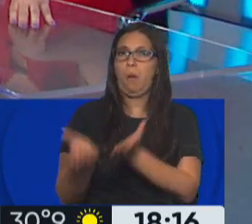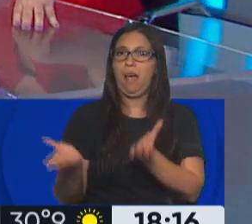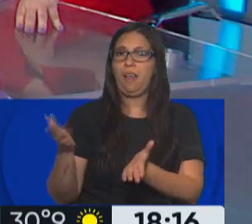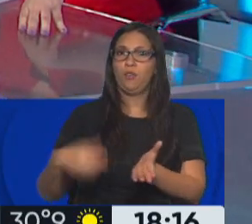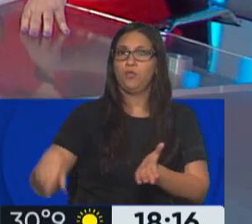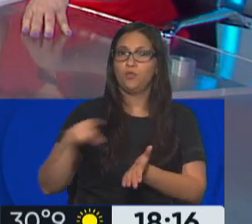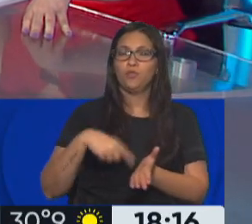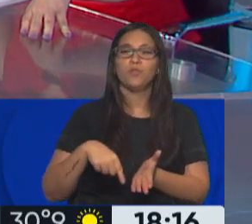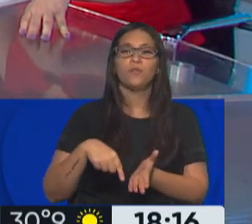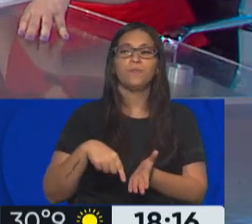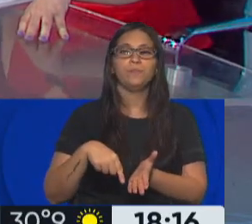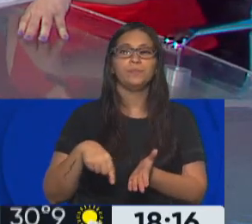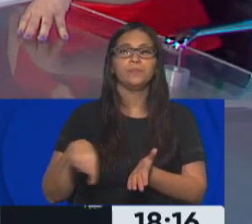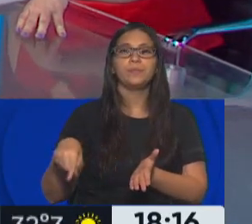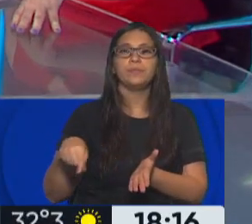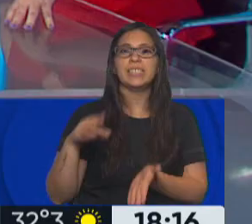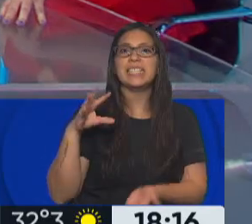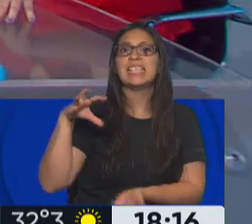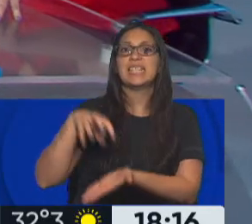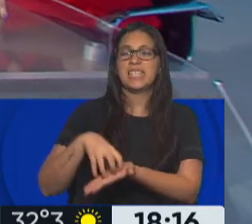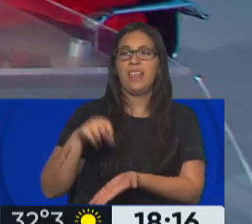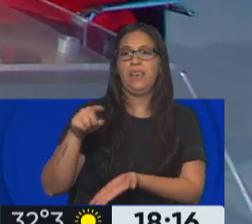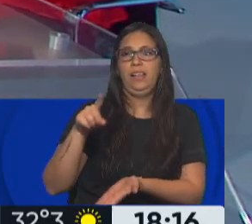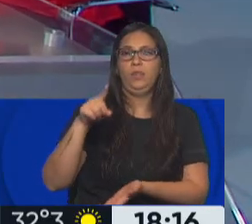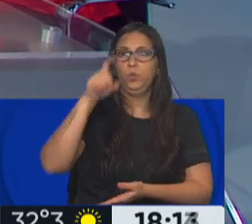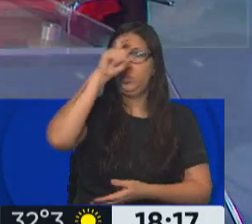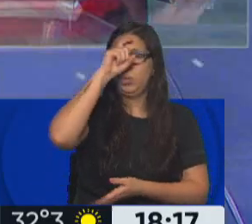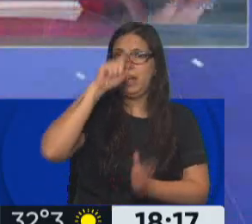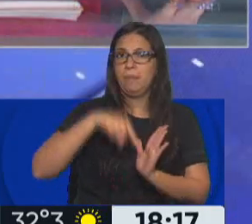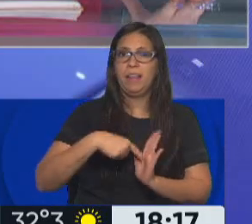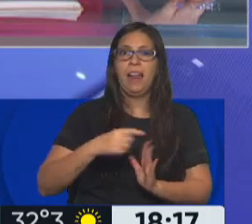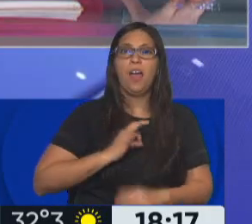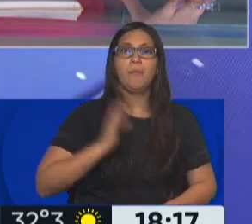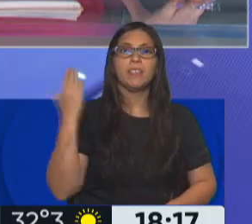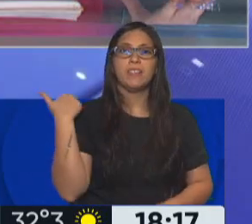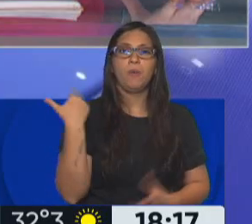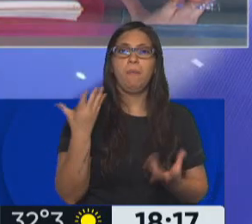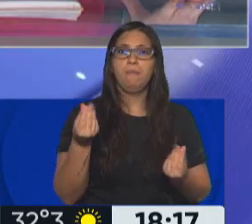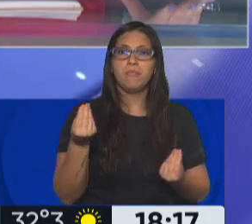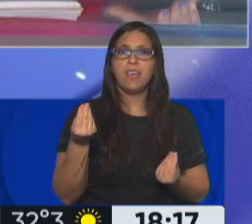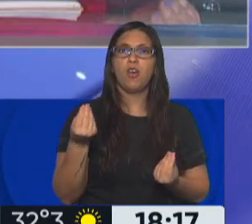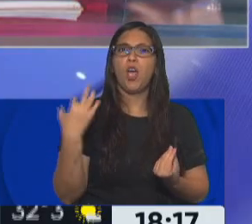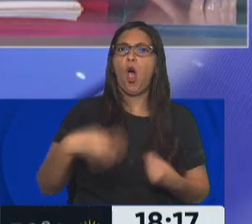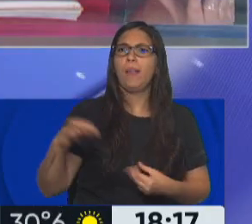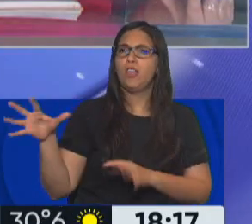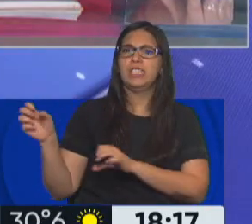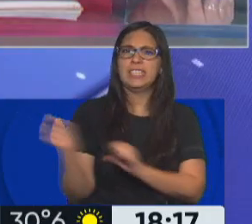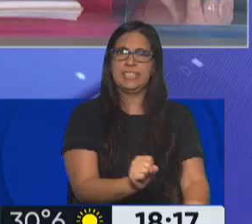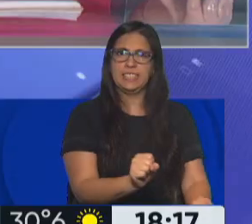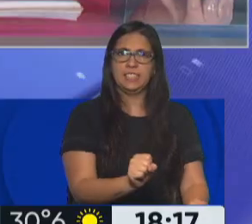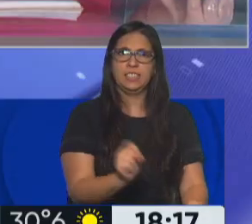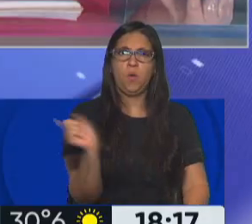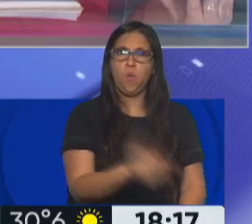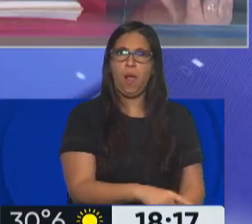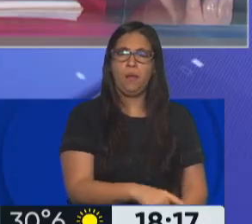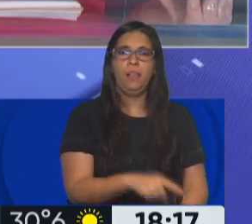de derechos humanos con sede en Estambul, y lo que ellos me decían el año pasado era que tenían miedo a la repatriación forzada. Bueno, hoy ese miedo no está,